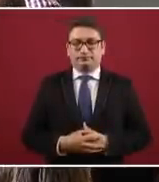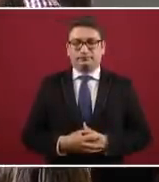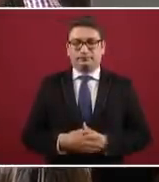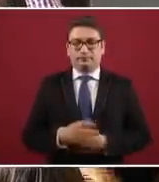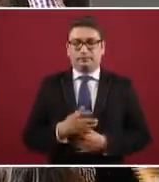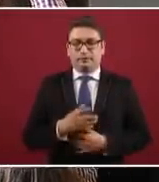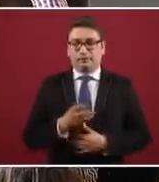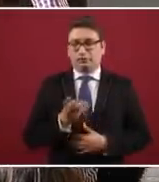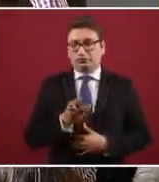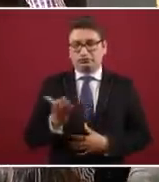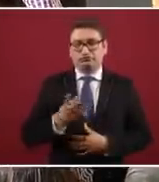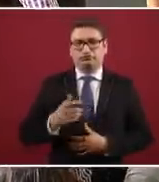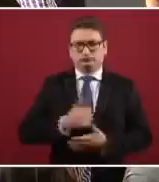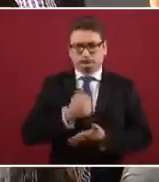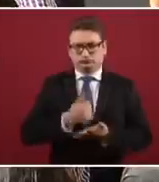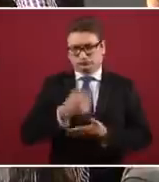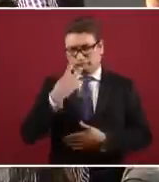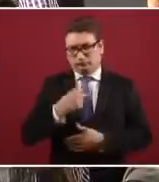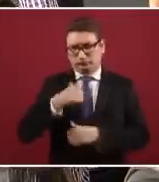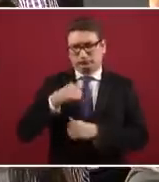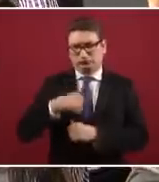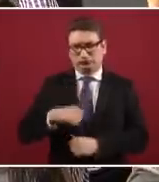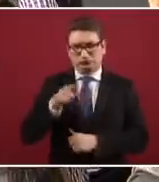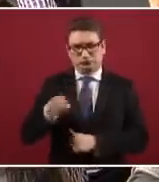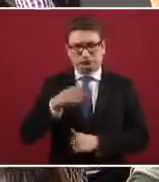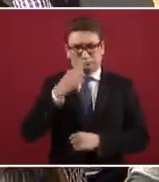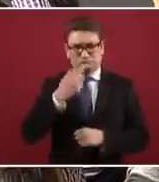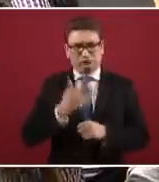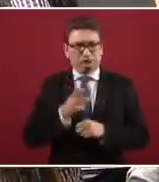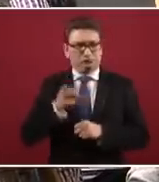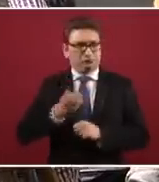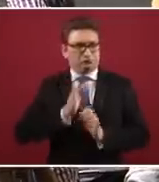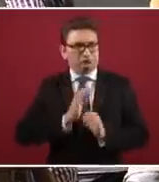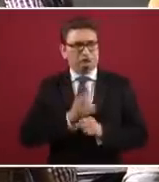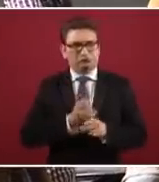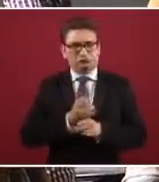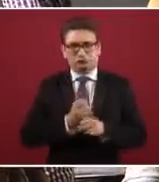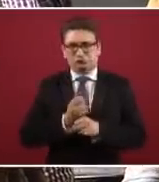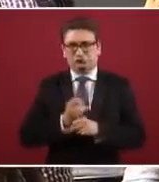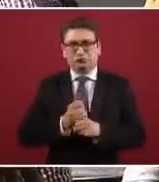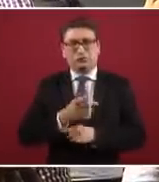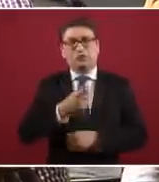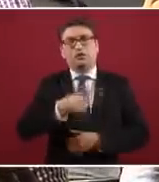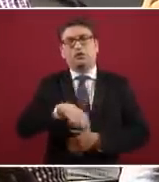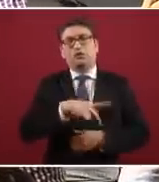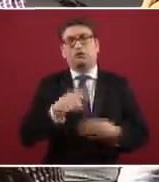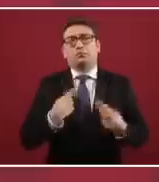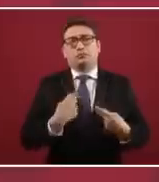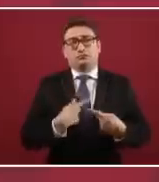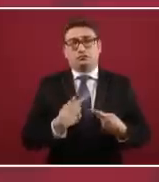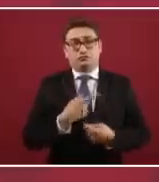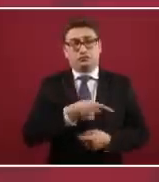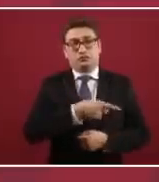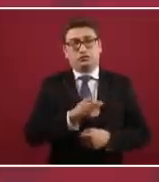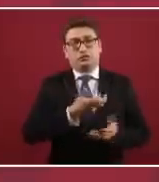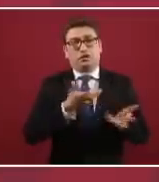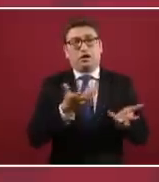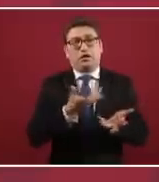autoridad de la ciudad haga las investigaciones y decirle a los que participan en estos